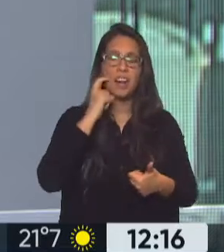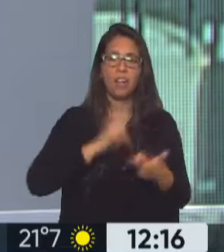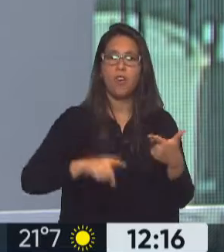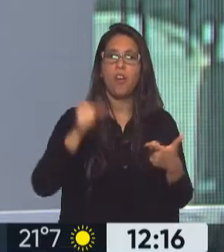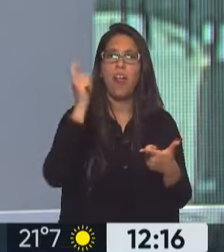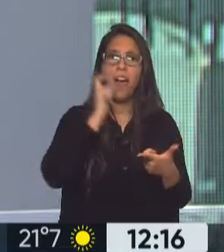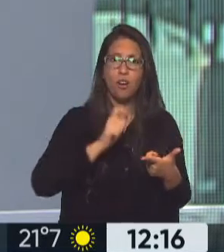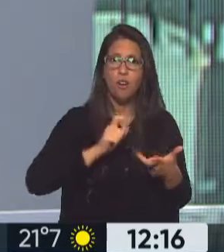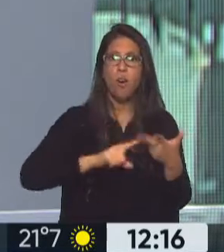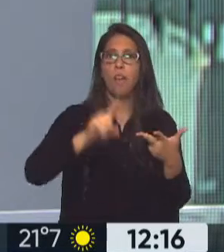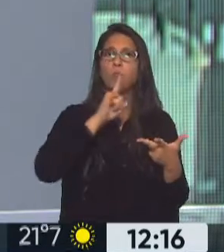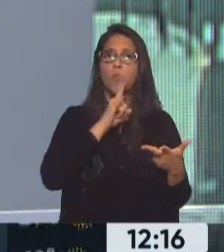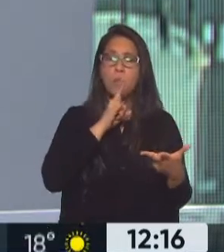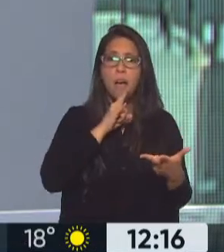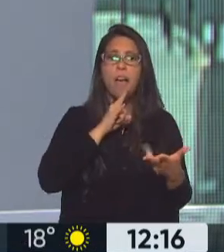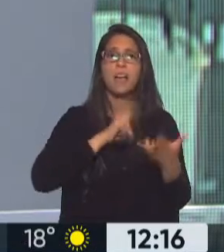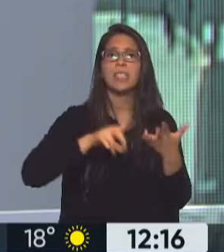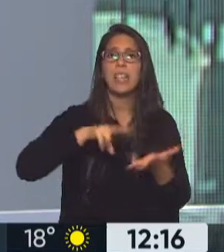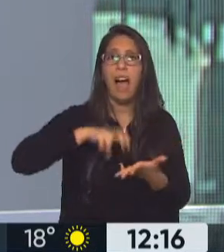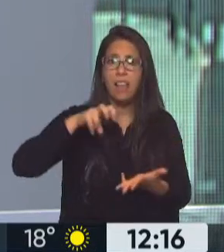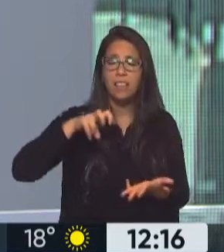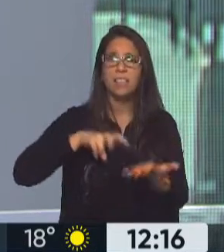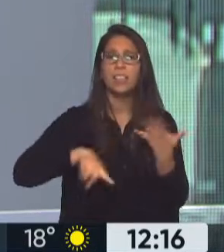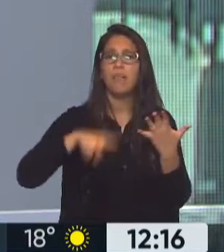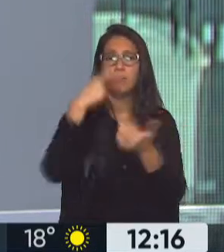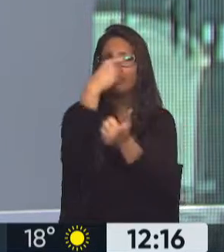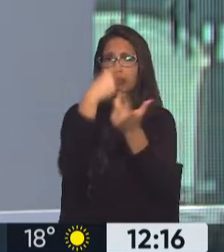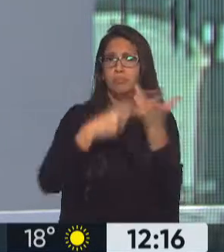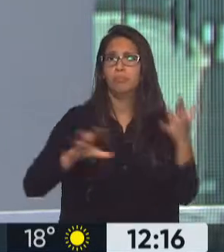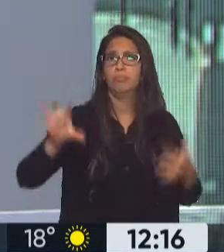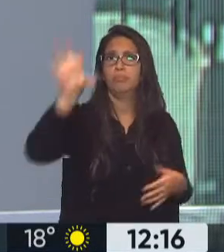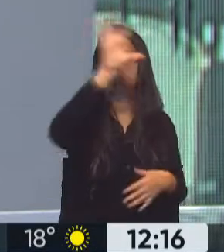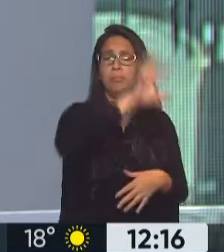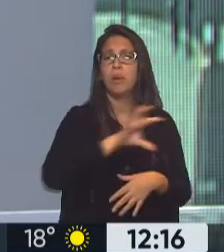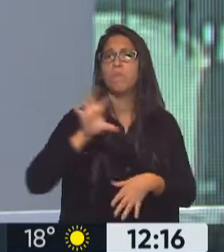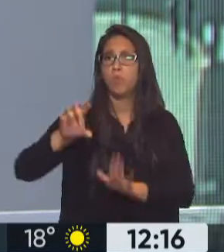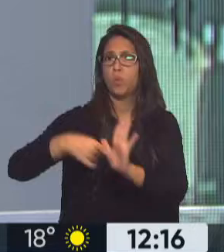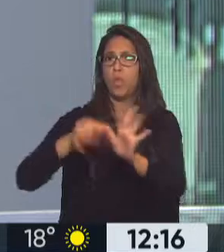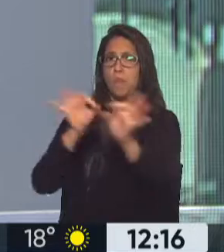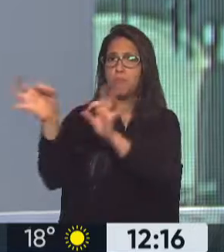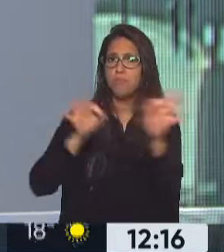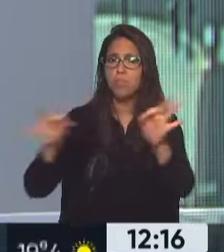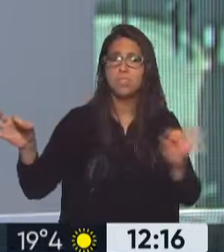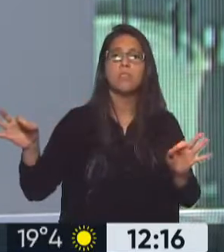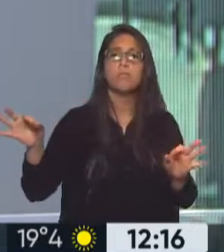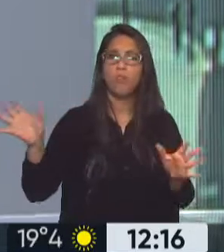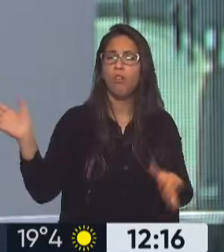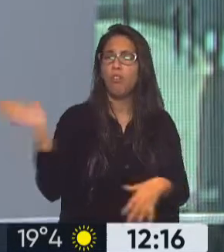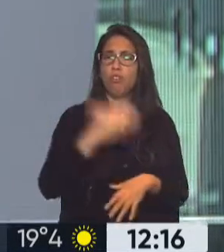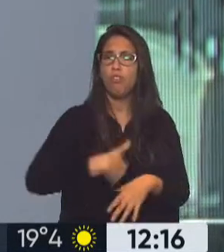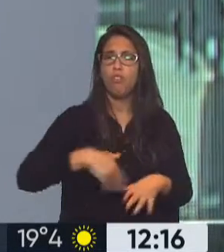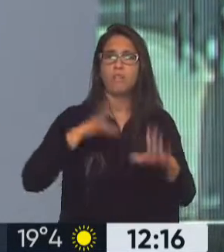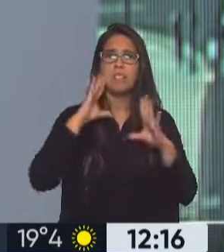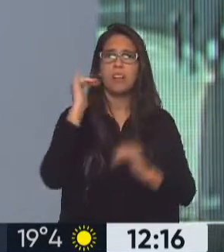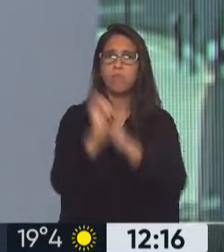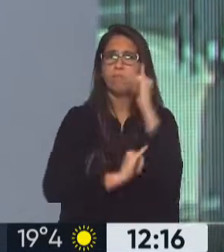La Rioja, en Tucumán, en Salta, en distintos distritos de la Provincia de Buenos Aires. Hemos participado de charlas